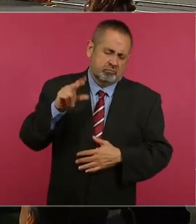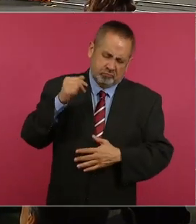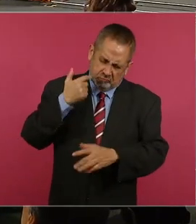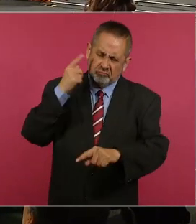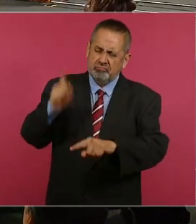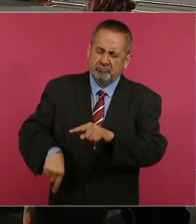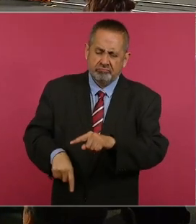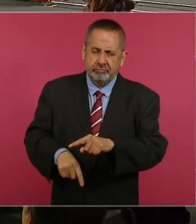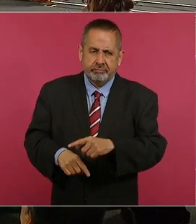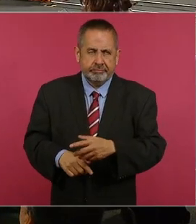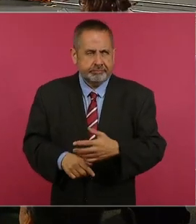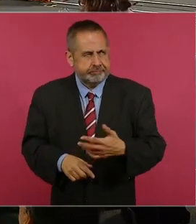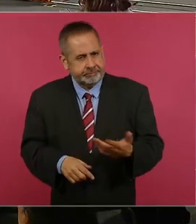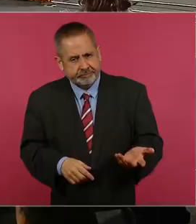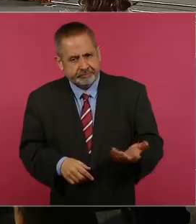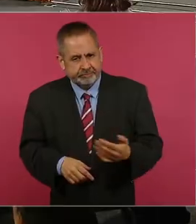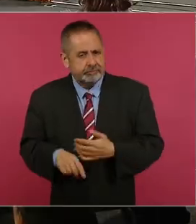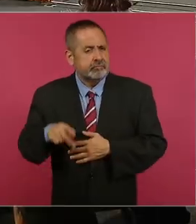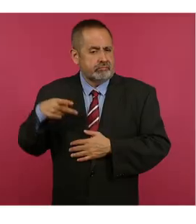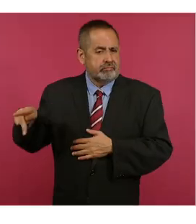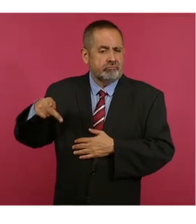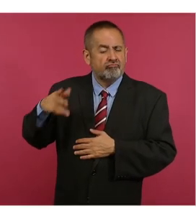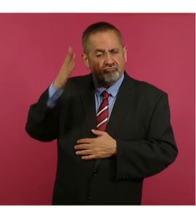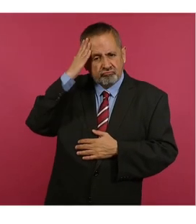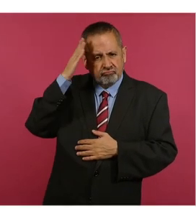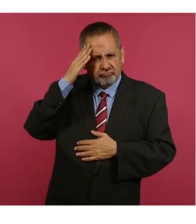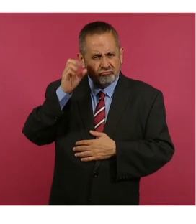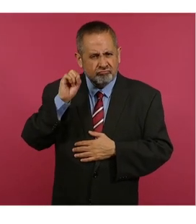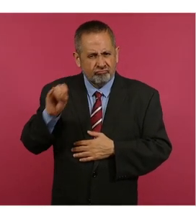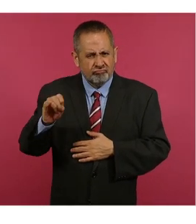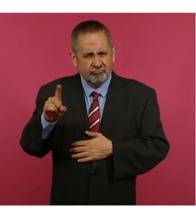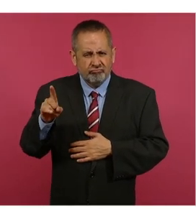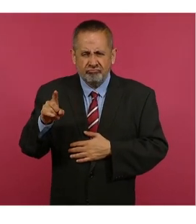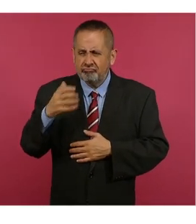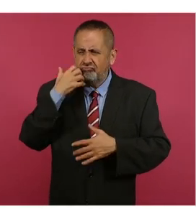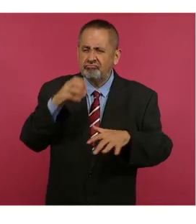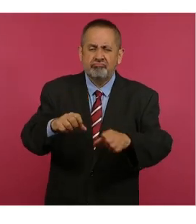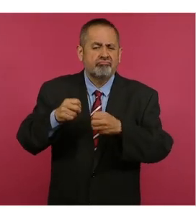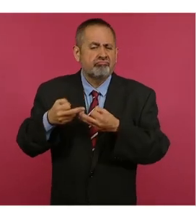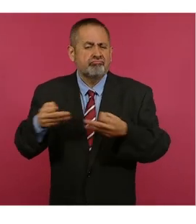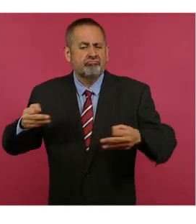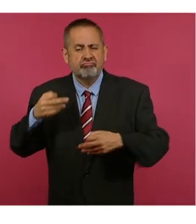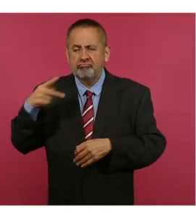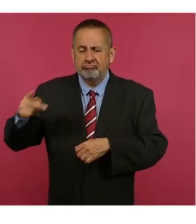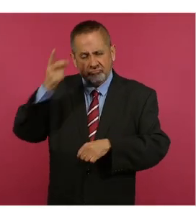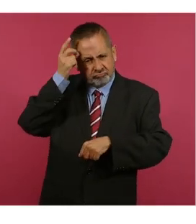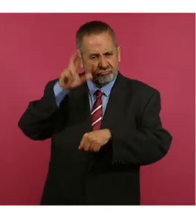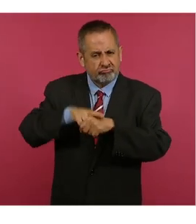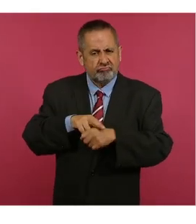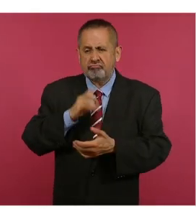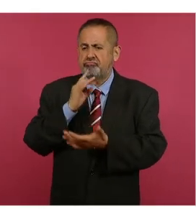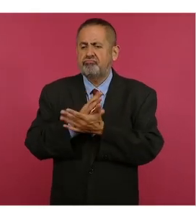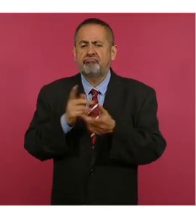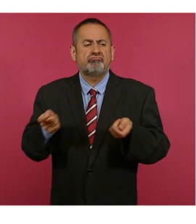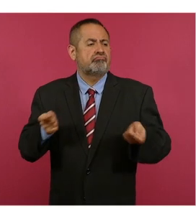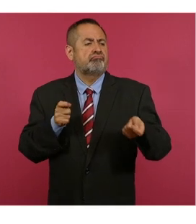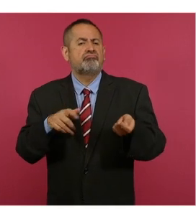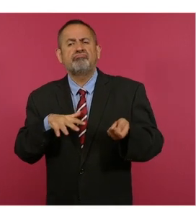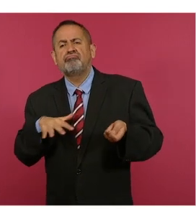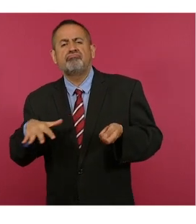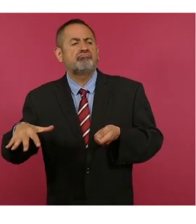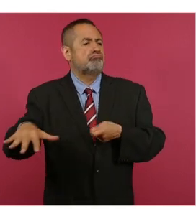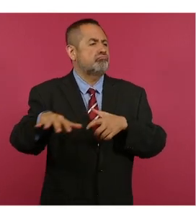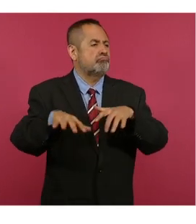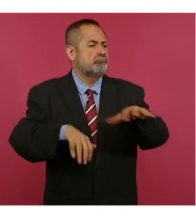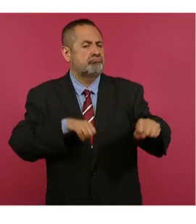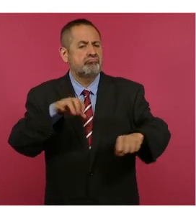exceptuando naturalmente a sus caudillos y directores, que serán los únicos grandes